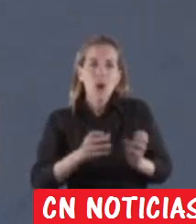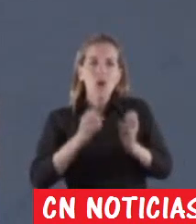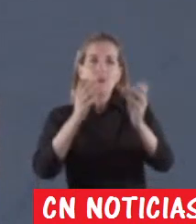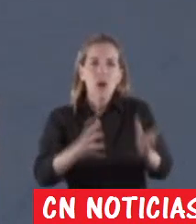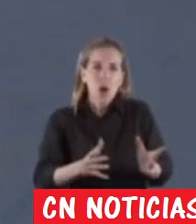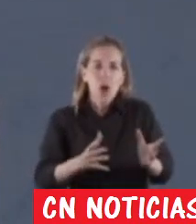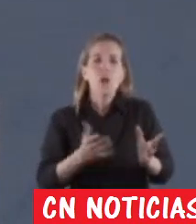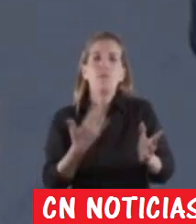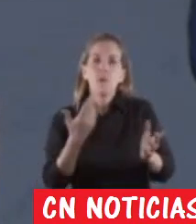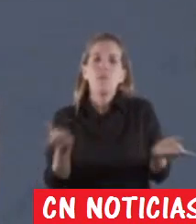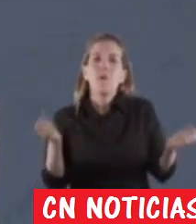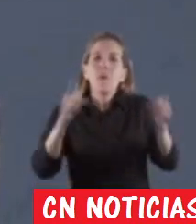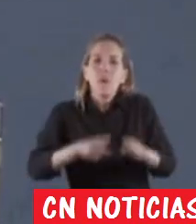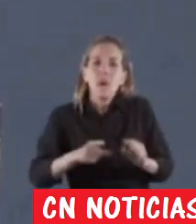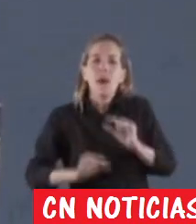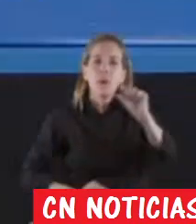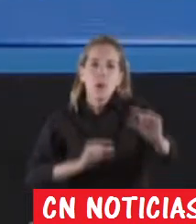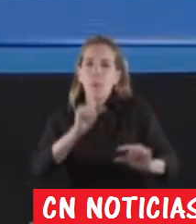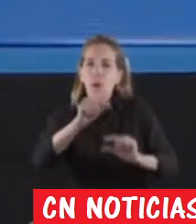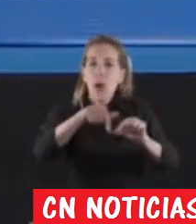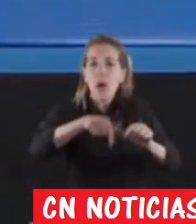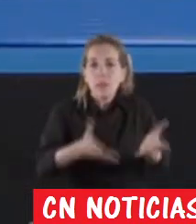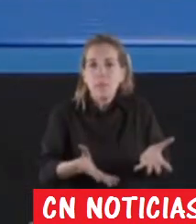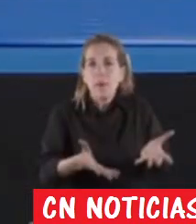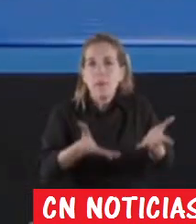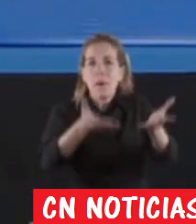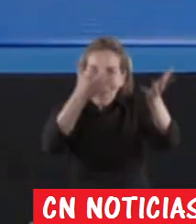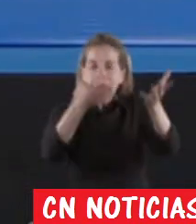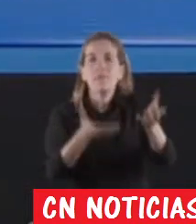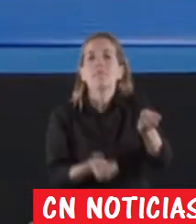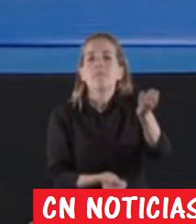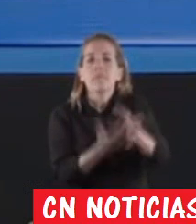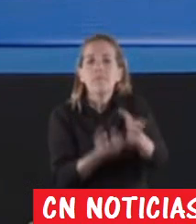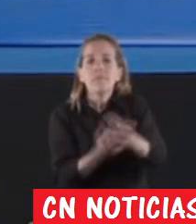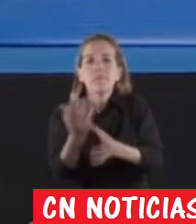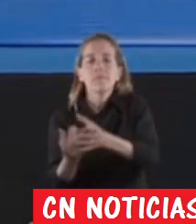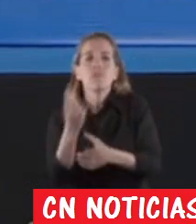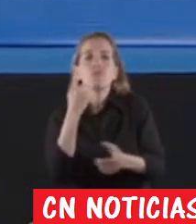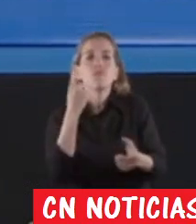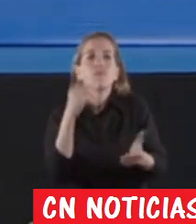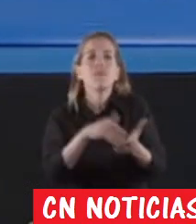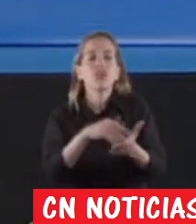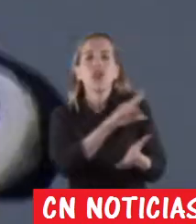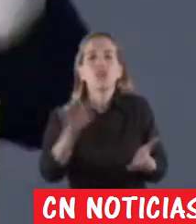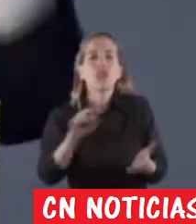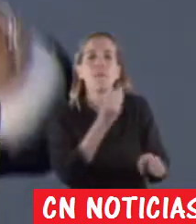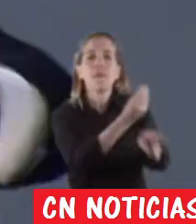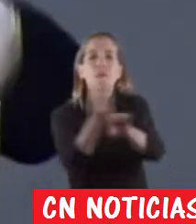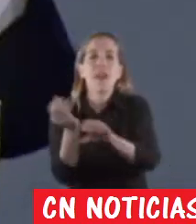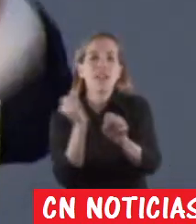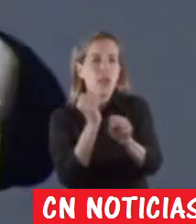pudimos volver a crecer, y estamos creciendo, y hemos logrado crear más de 1.200.000 puestos de trabajo, y